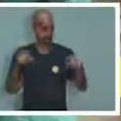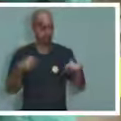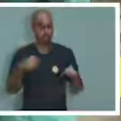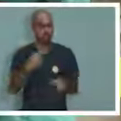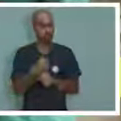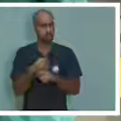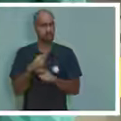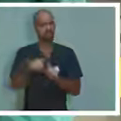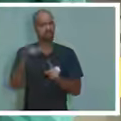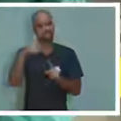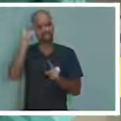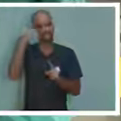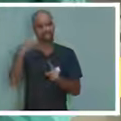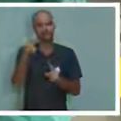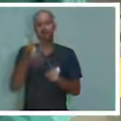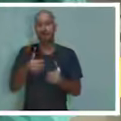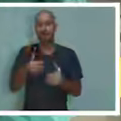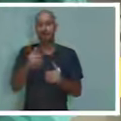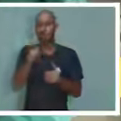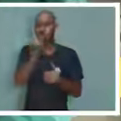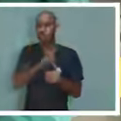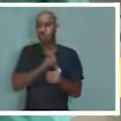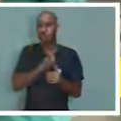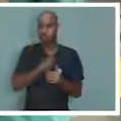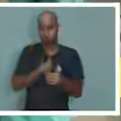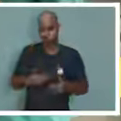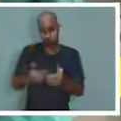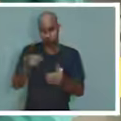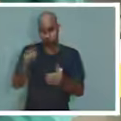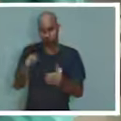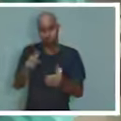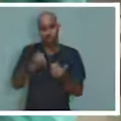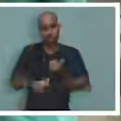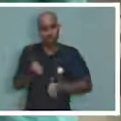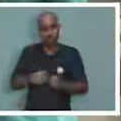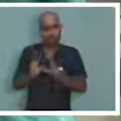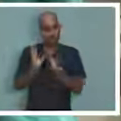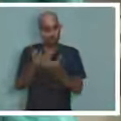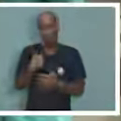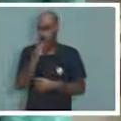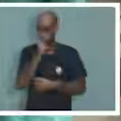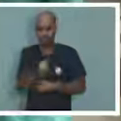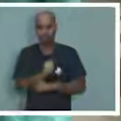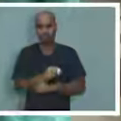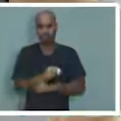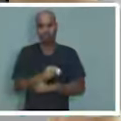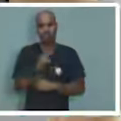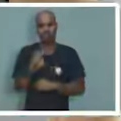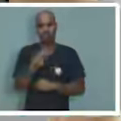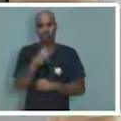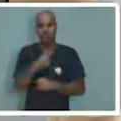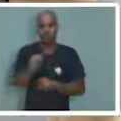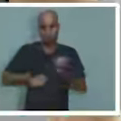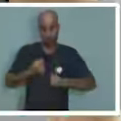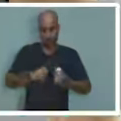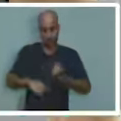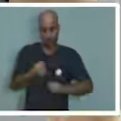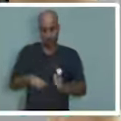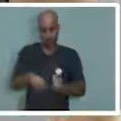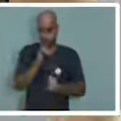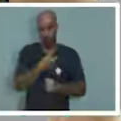del área de maternidad, donde el día a día aquí es asistir al parto a las puercas, trabajar con